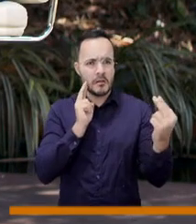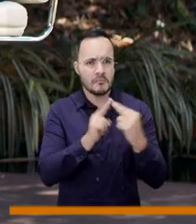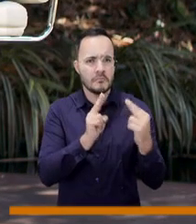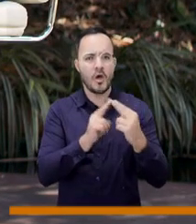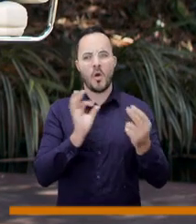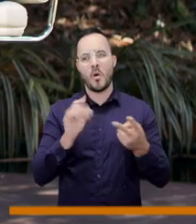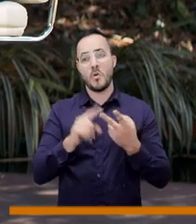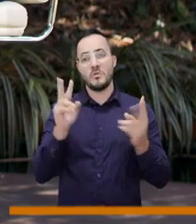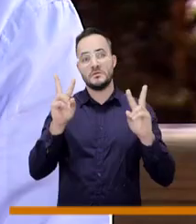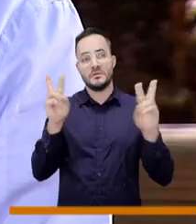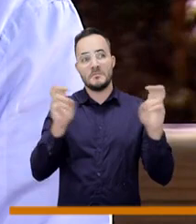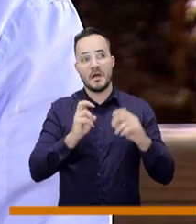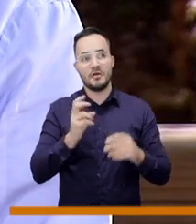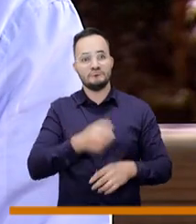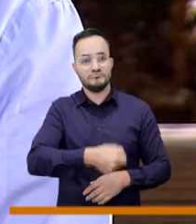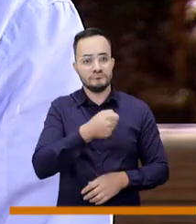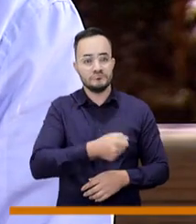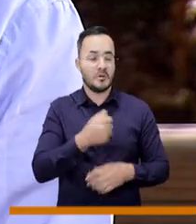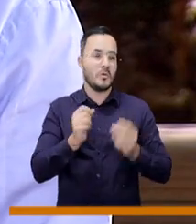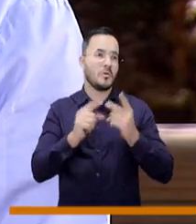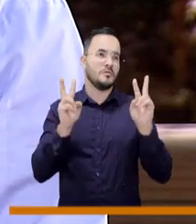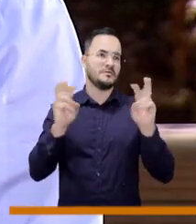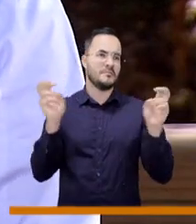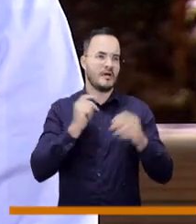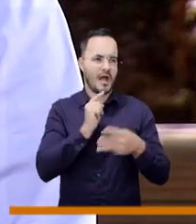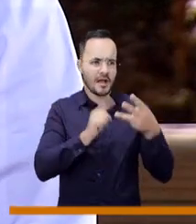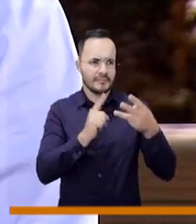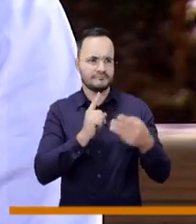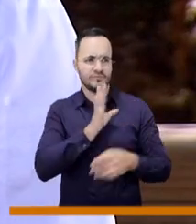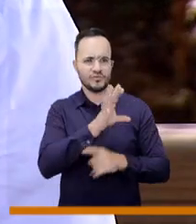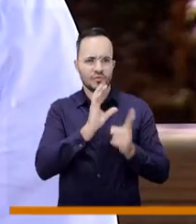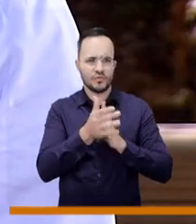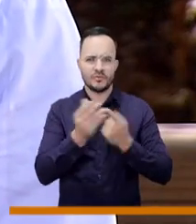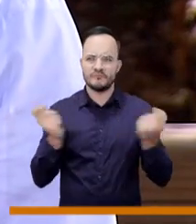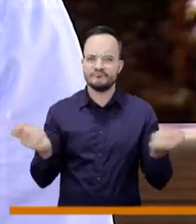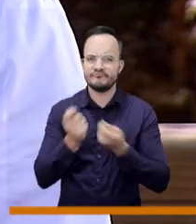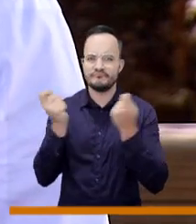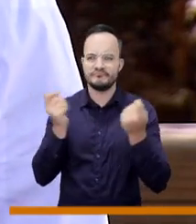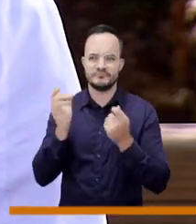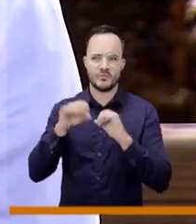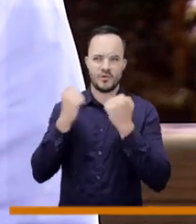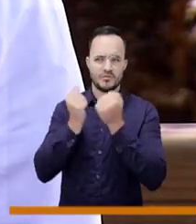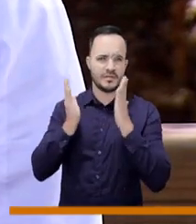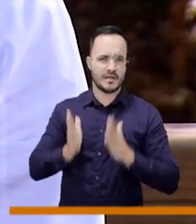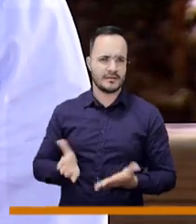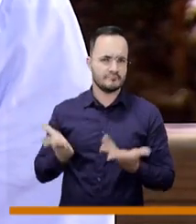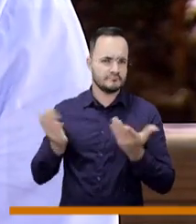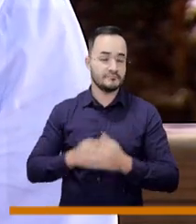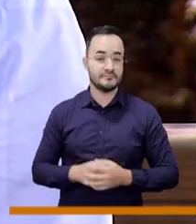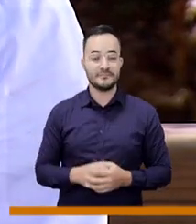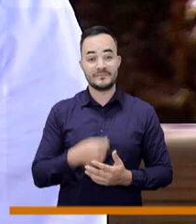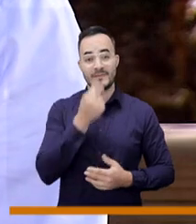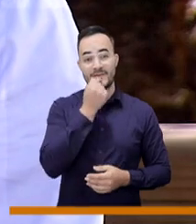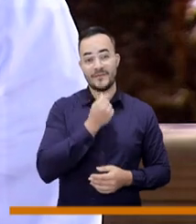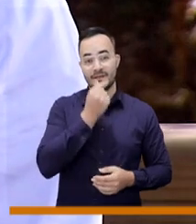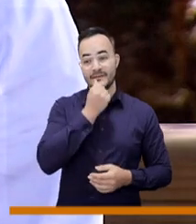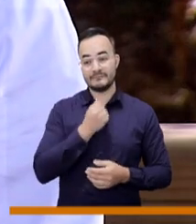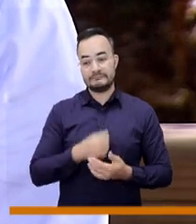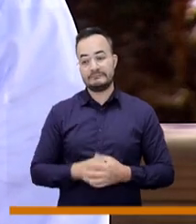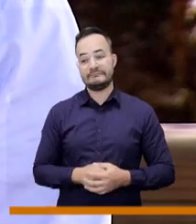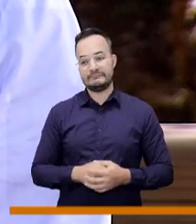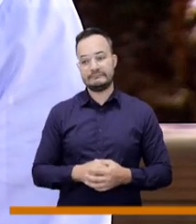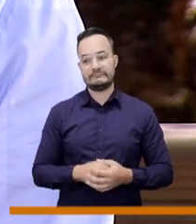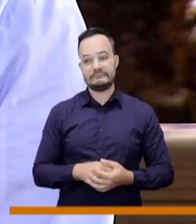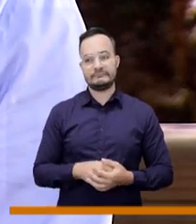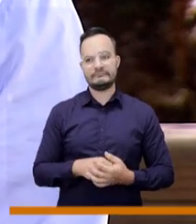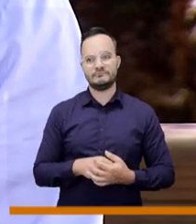físico, en lo artístico o en los temas de ciudad? Fernando Botero es uno de los más grandes, si no